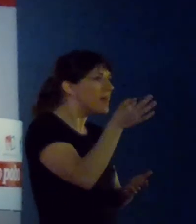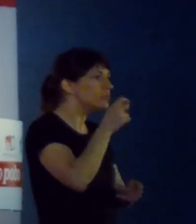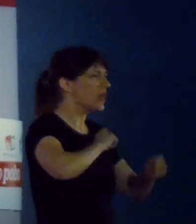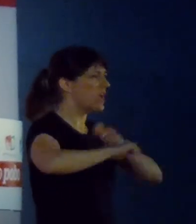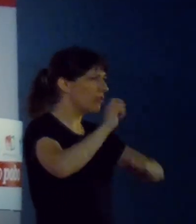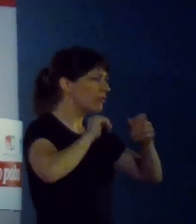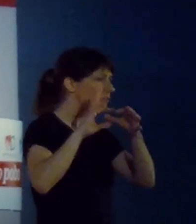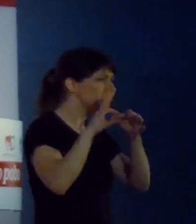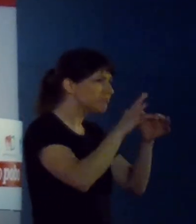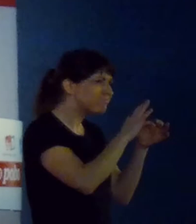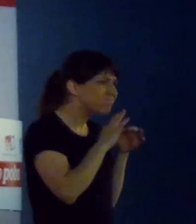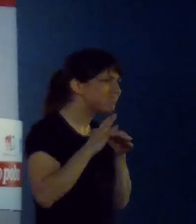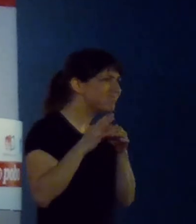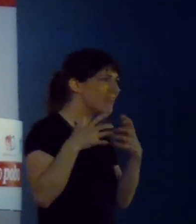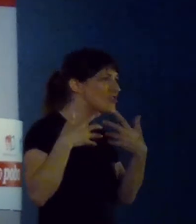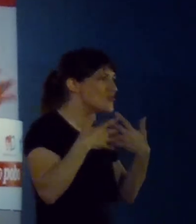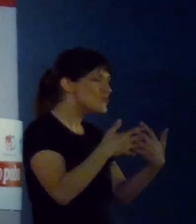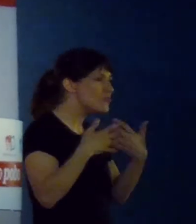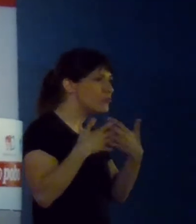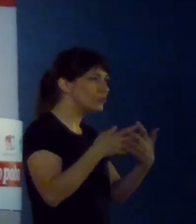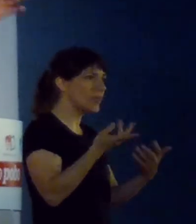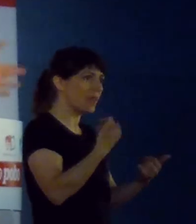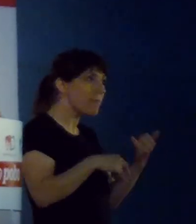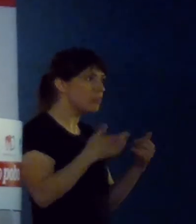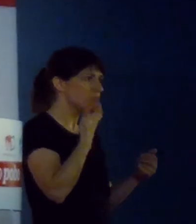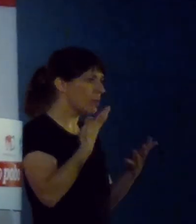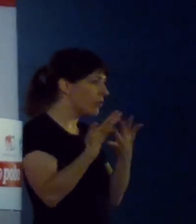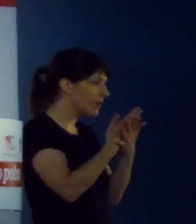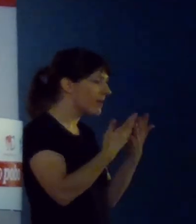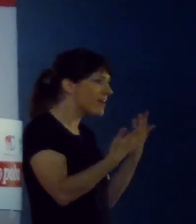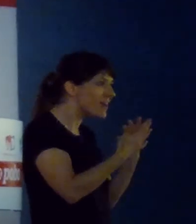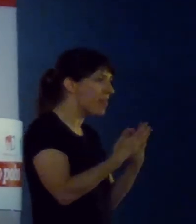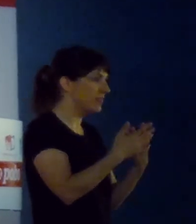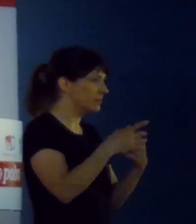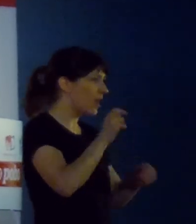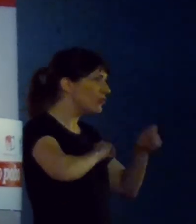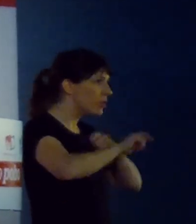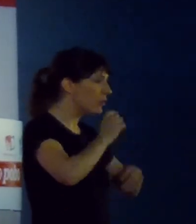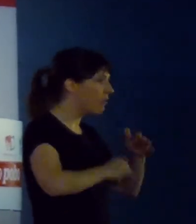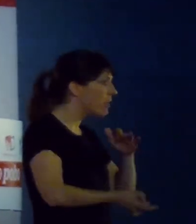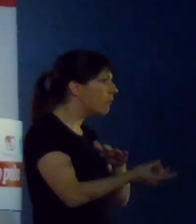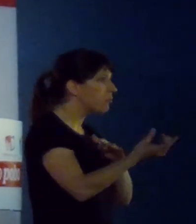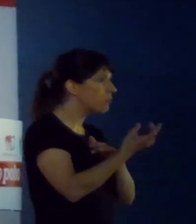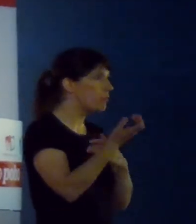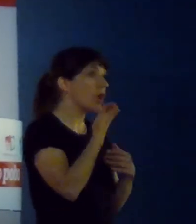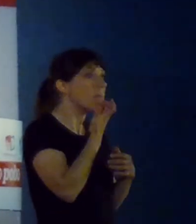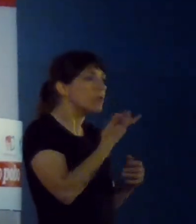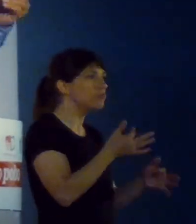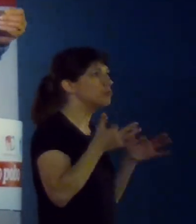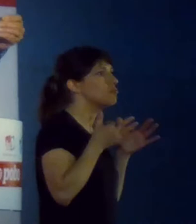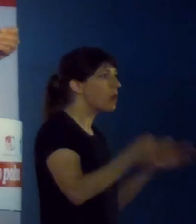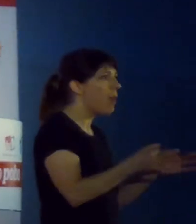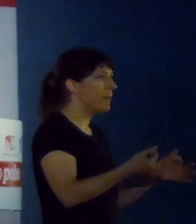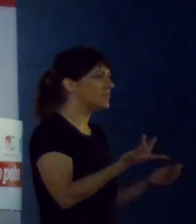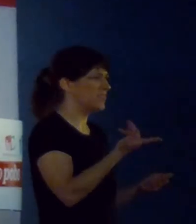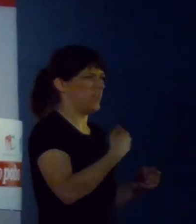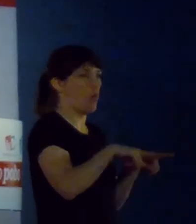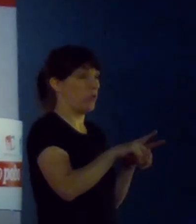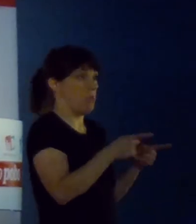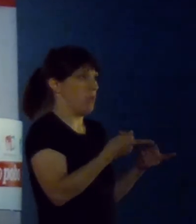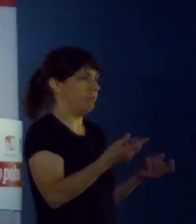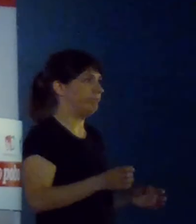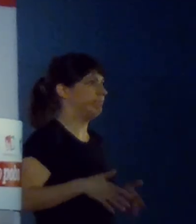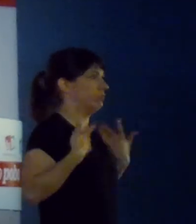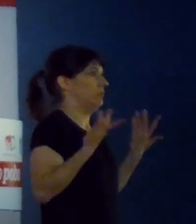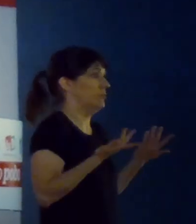asociacionismo, nesas redes de asociacionismo que logo mergullaron de súpeto con nunca máis e que non foi xeración espontánea porque estaba